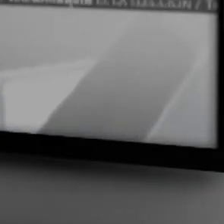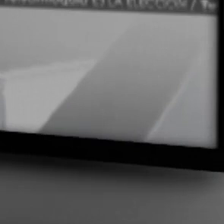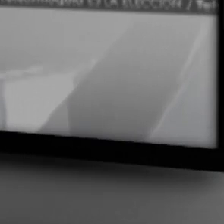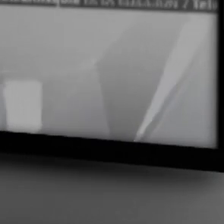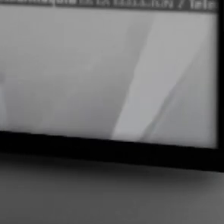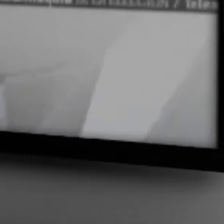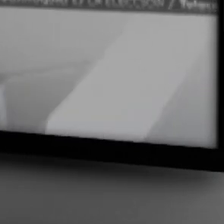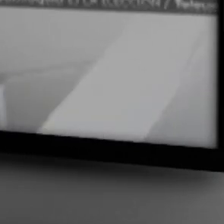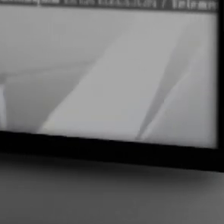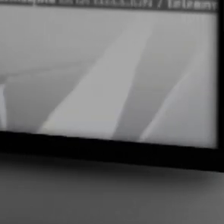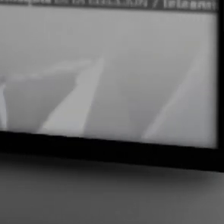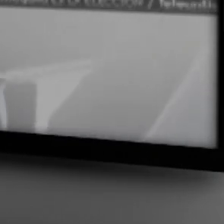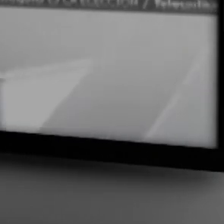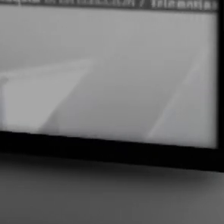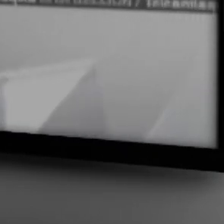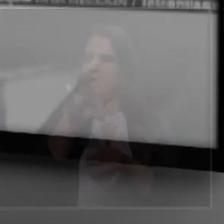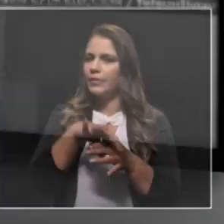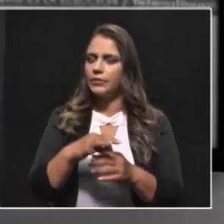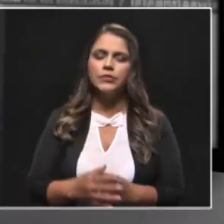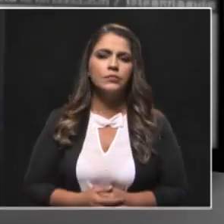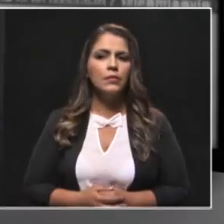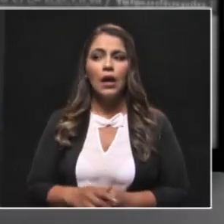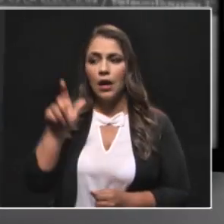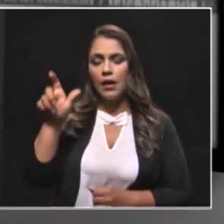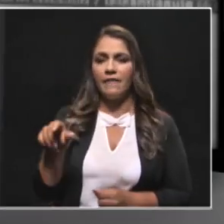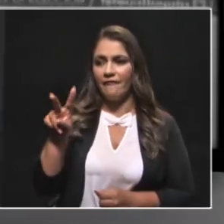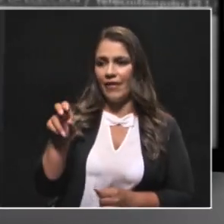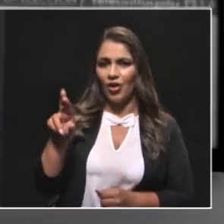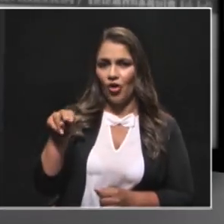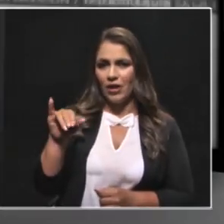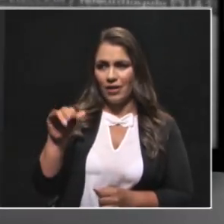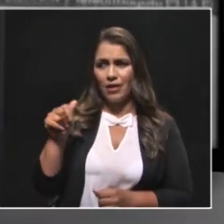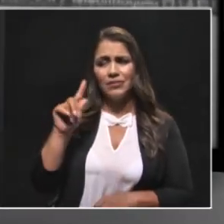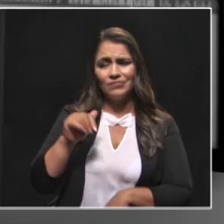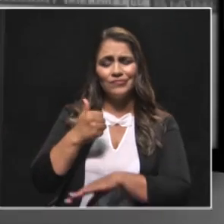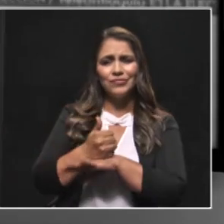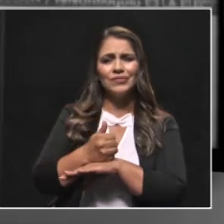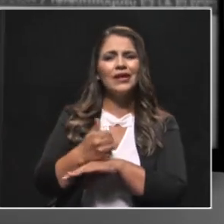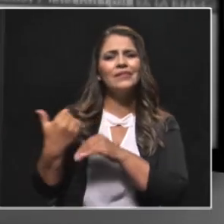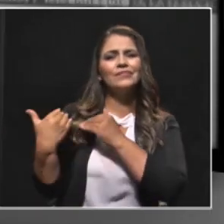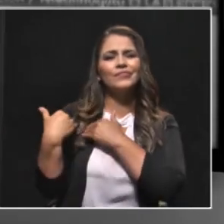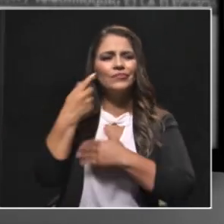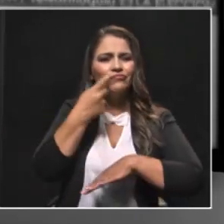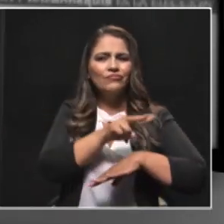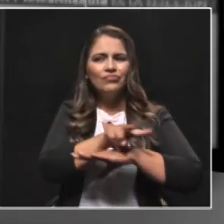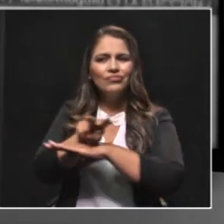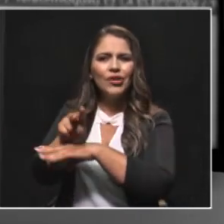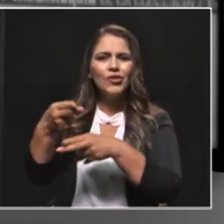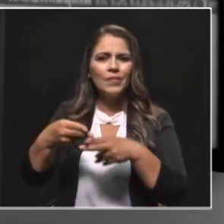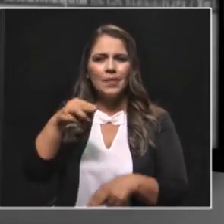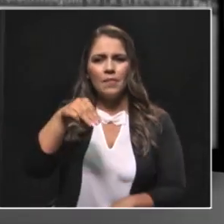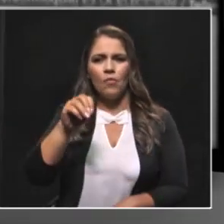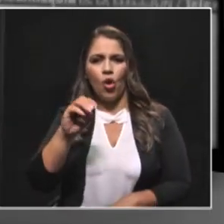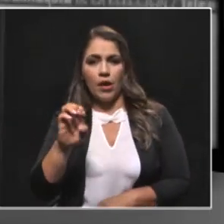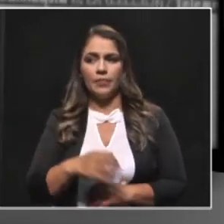Regresamos a la doctora elección hablando sobre el tema de decisión de cédulas con Verónica Tavares, coordinadora del MOE en Antioquia. Hemos dicho de lo que ha ocurrido de